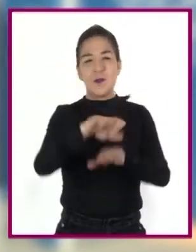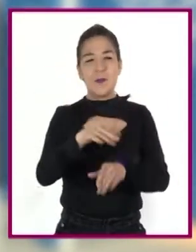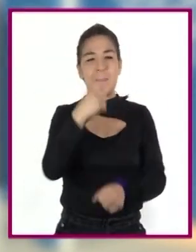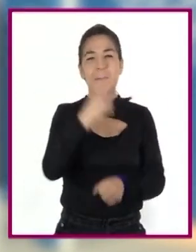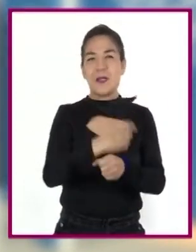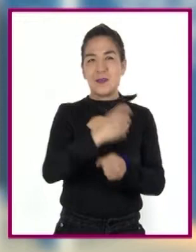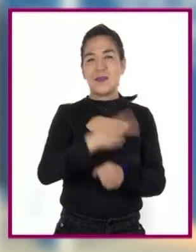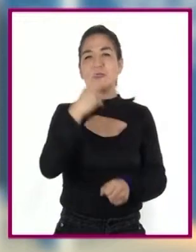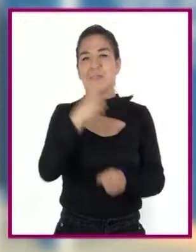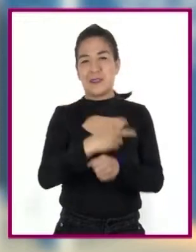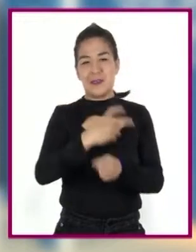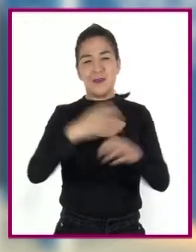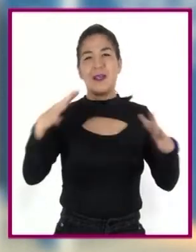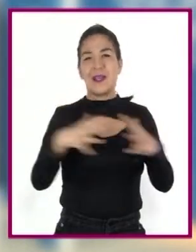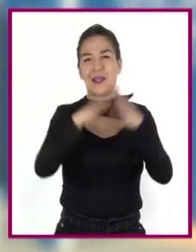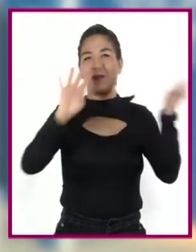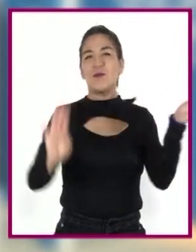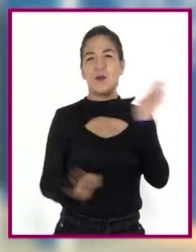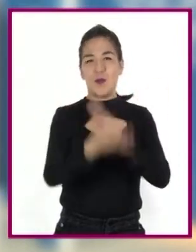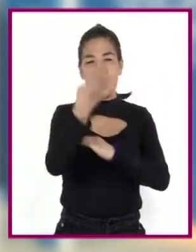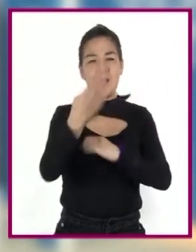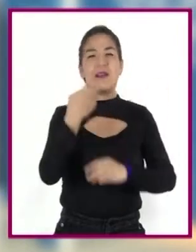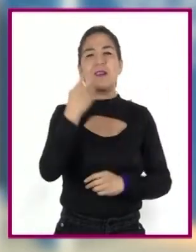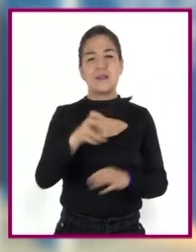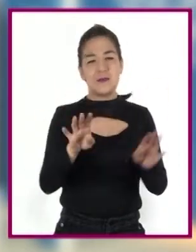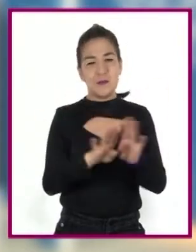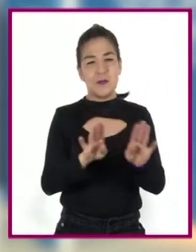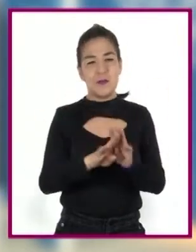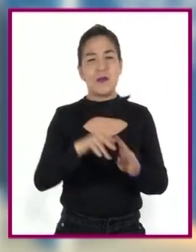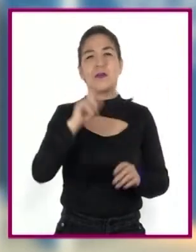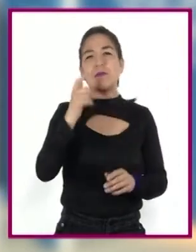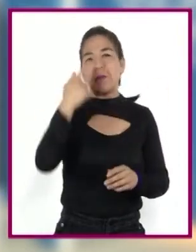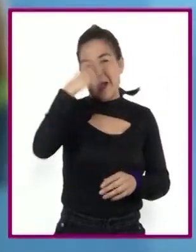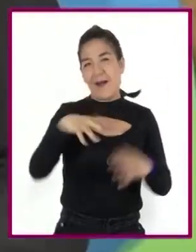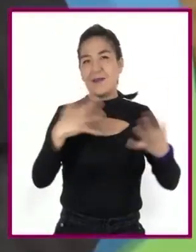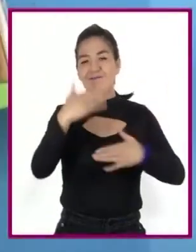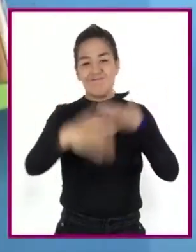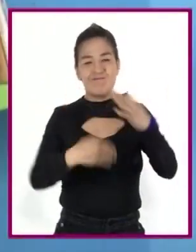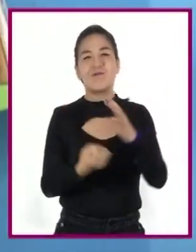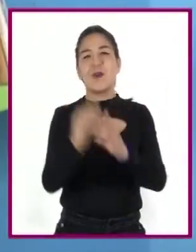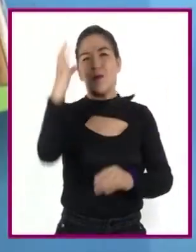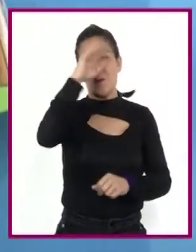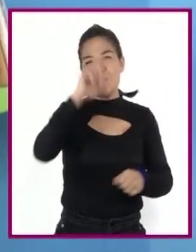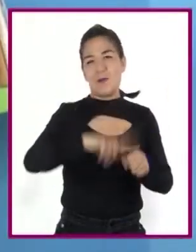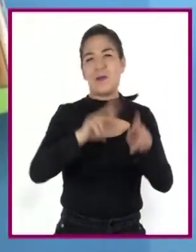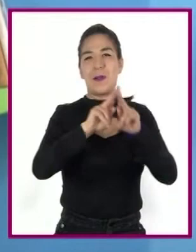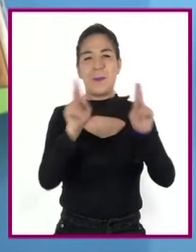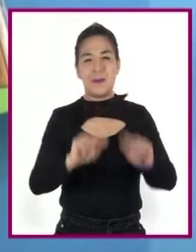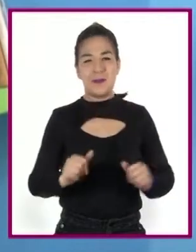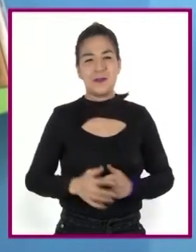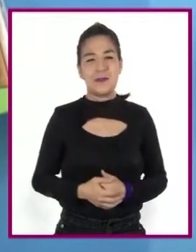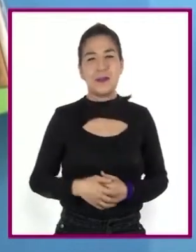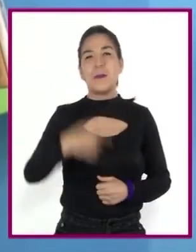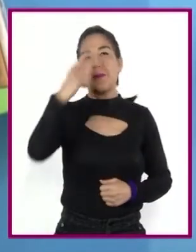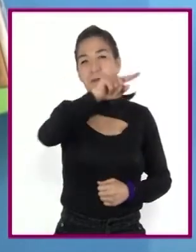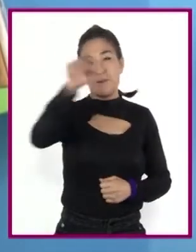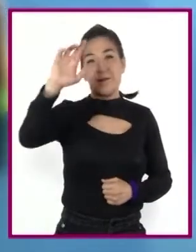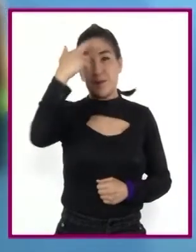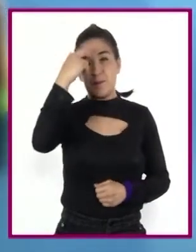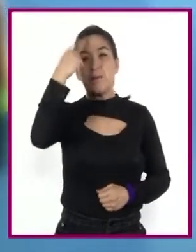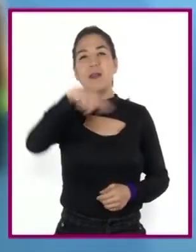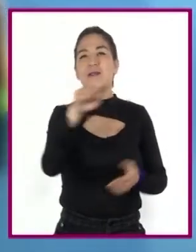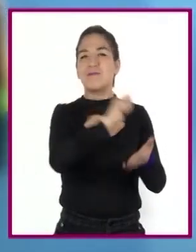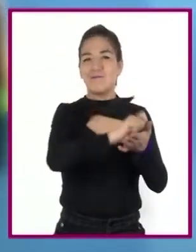y Segunda Guerra Mundial y la construcción de una cultura de paz. Recuerden que para realizar